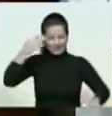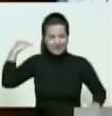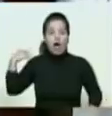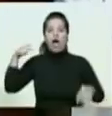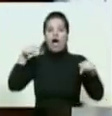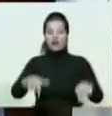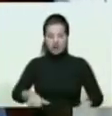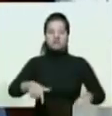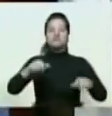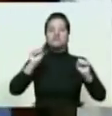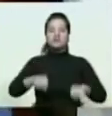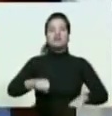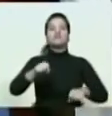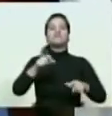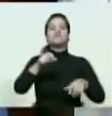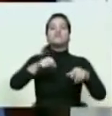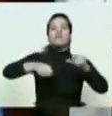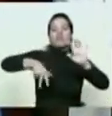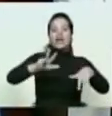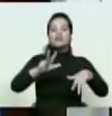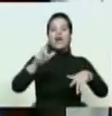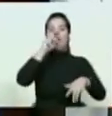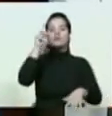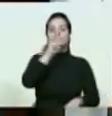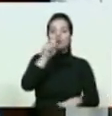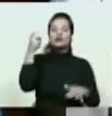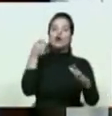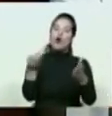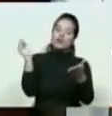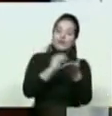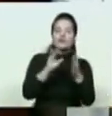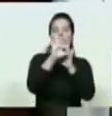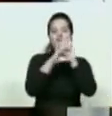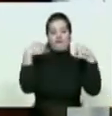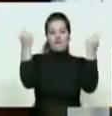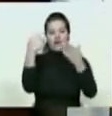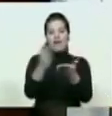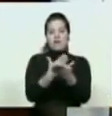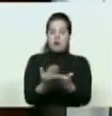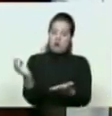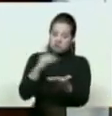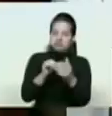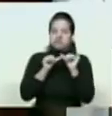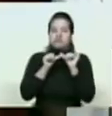Feria Internacional del Libro, de pie y con dignidad.